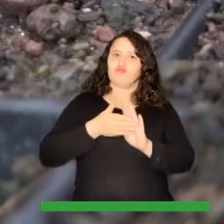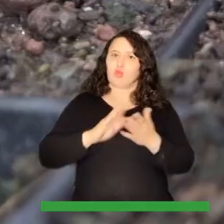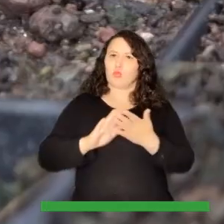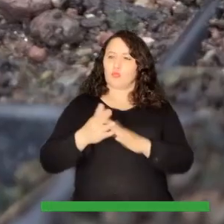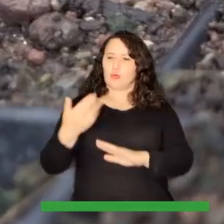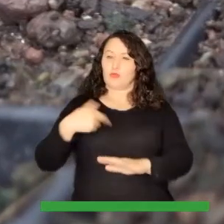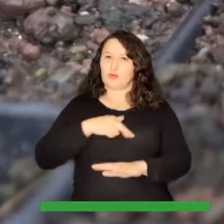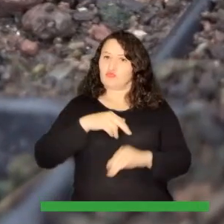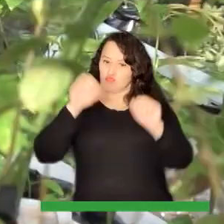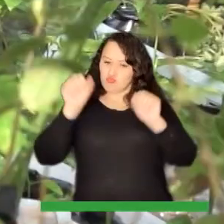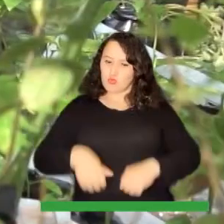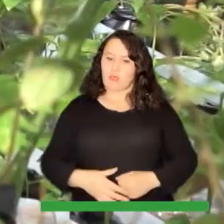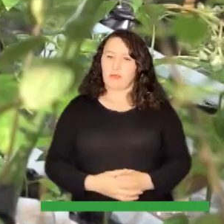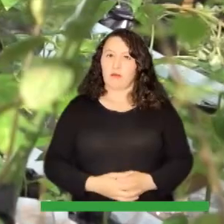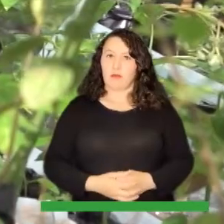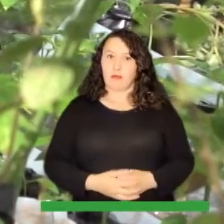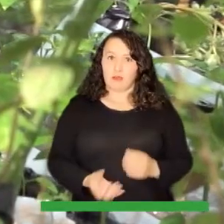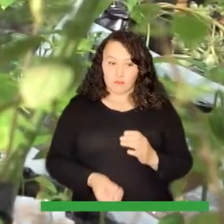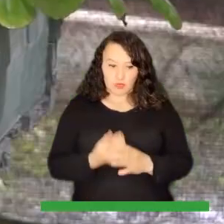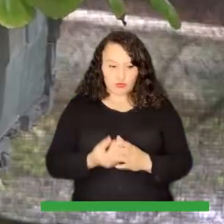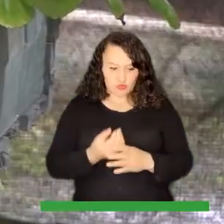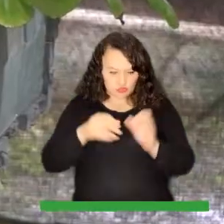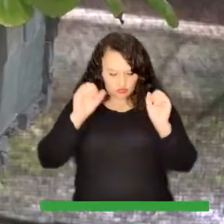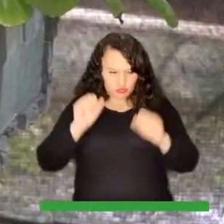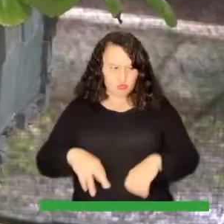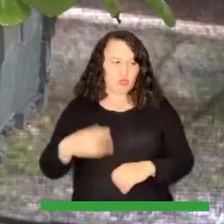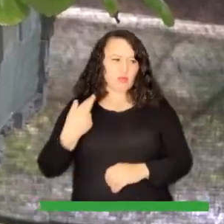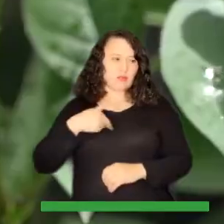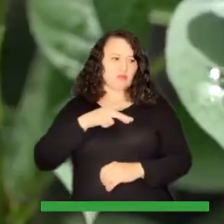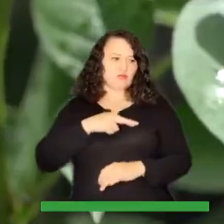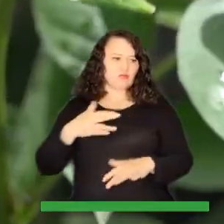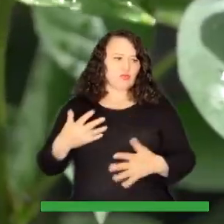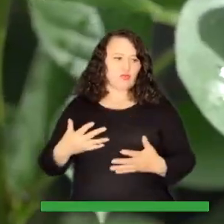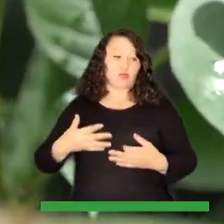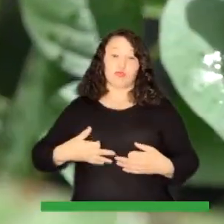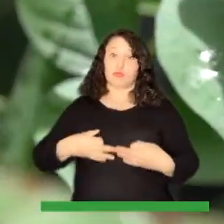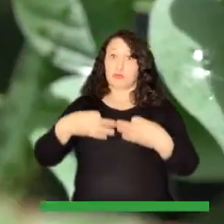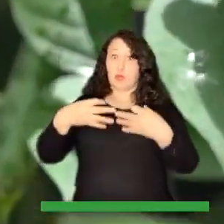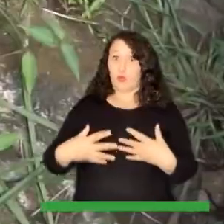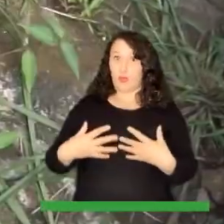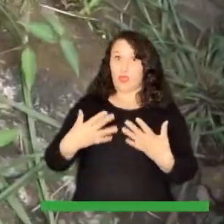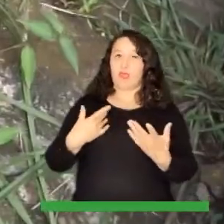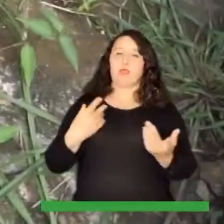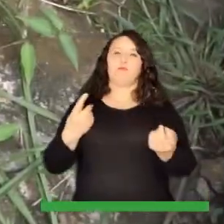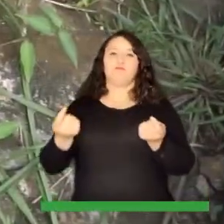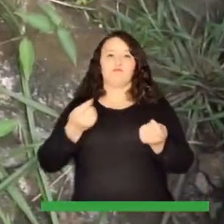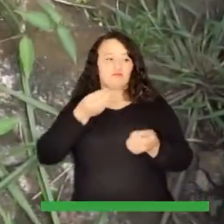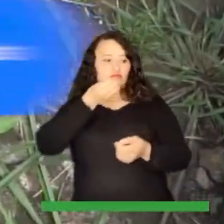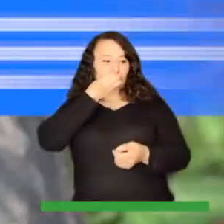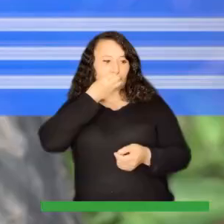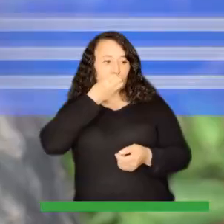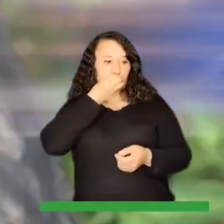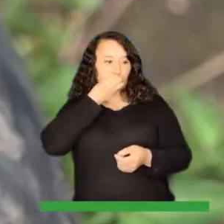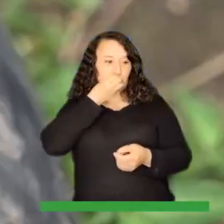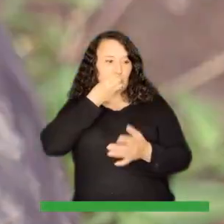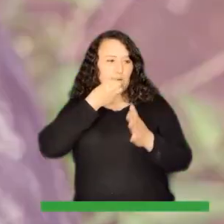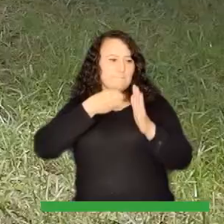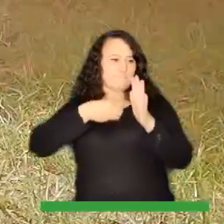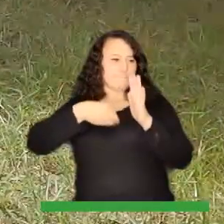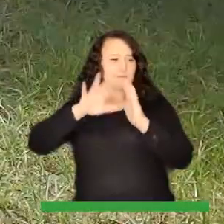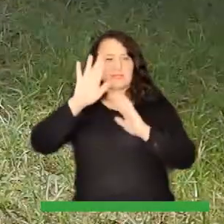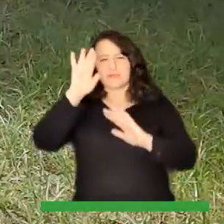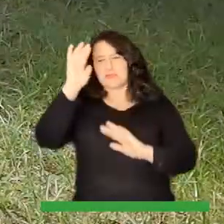propia comunidad de que sí es posible producir parte de nuestra seguridad y nuestra soberanía alimentaria, que es lo